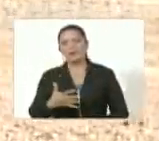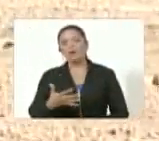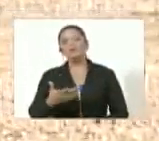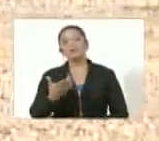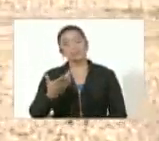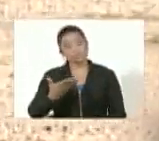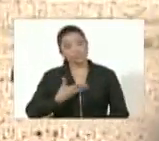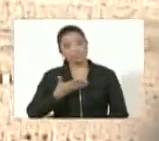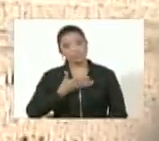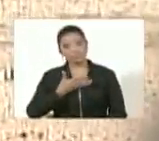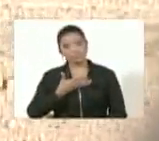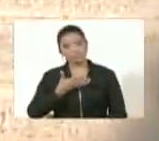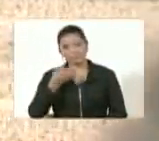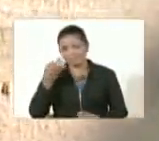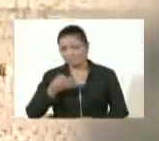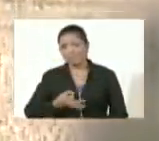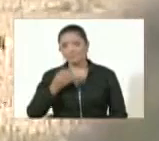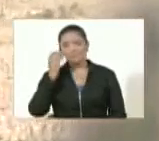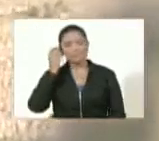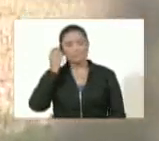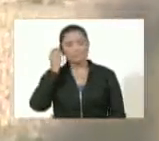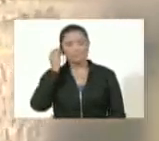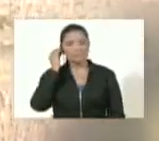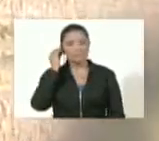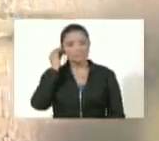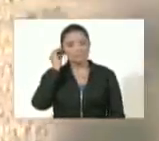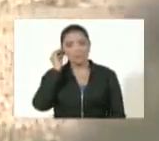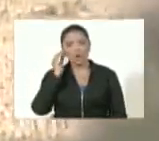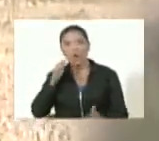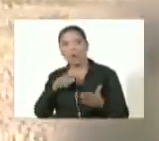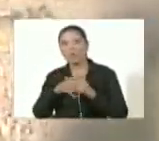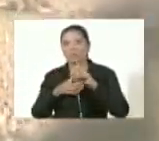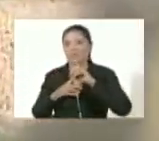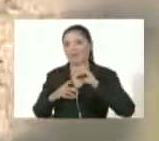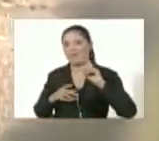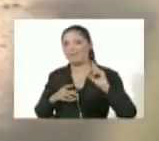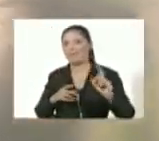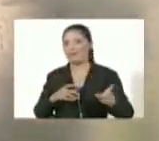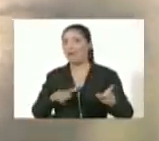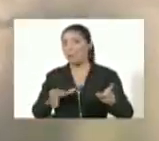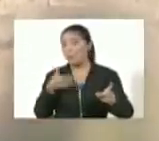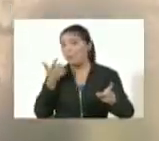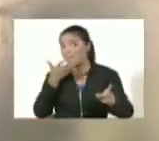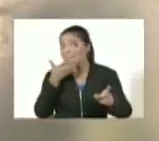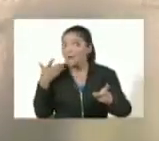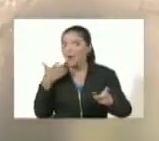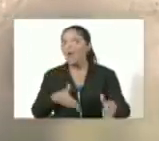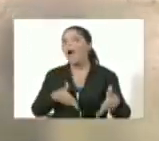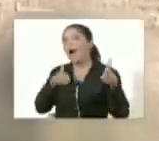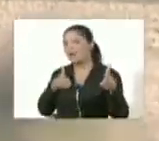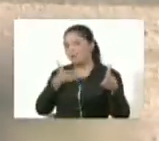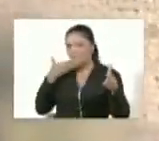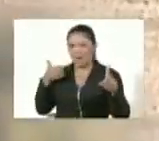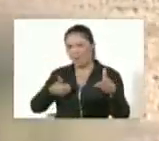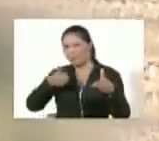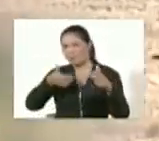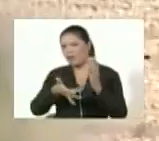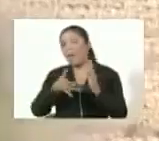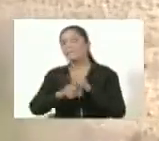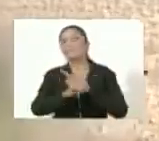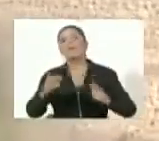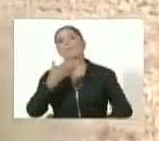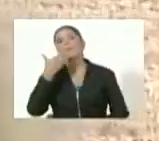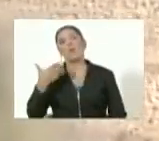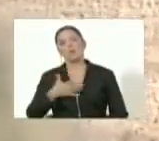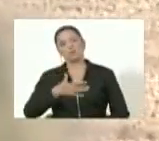brindará superioridad relativa contra un enemigo que pudiese tener mejores armas. Pero la mejor arma que nosotros